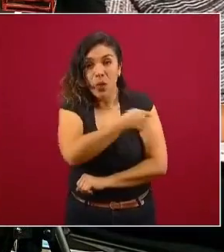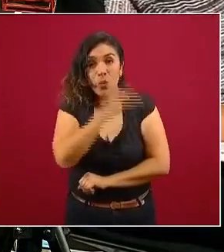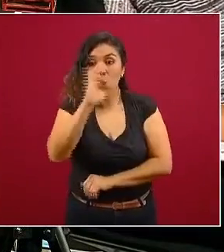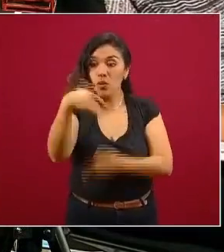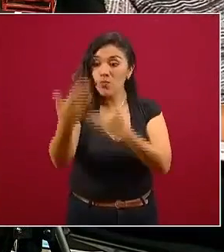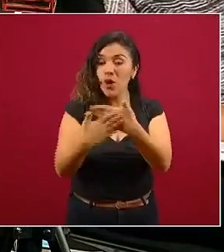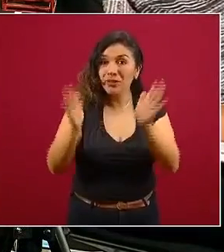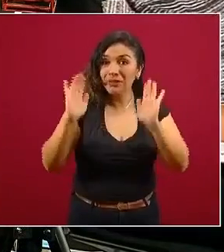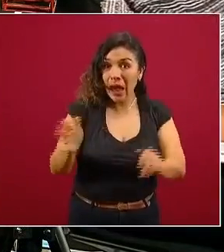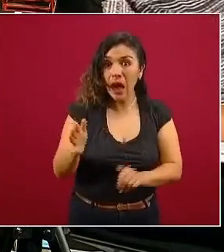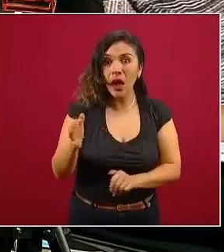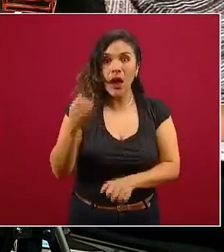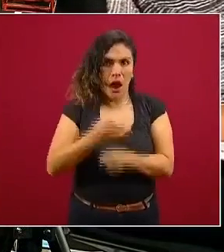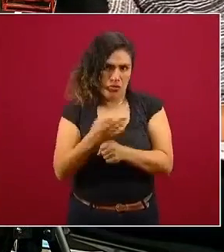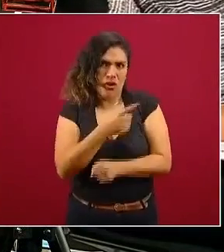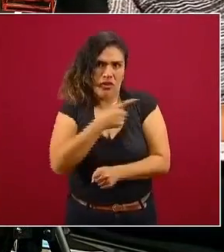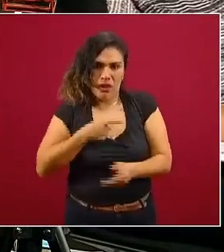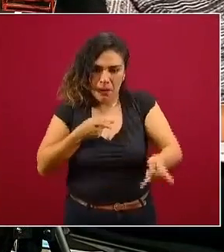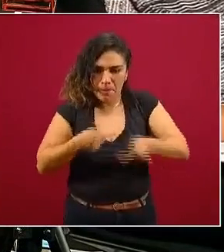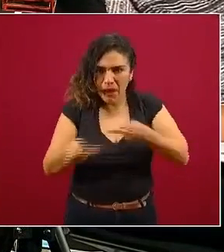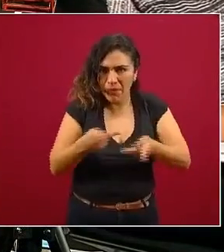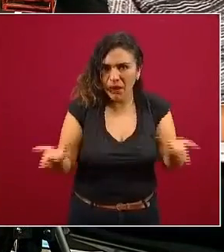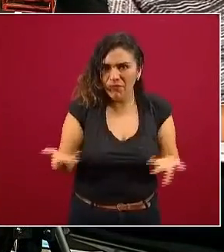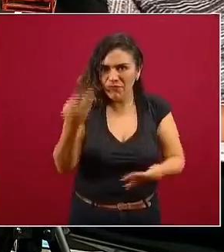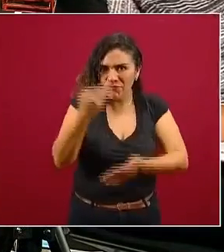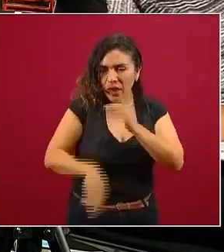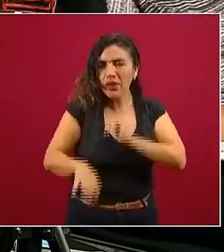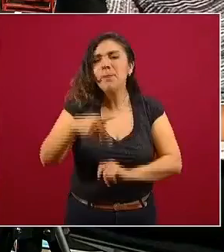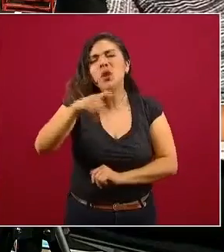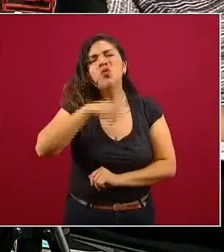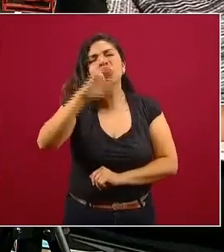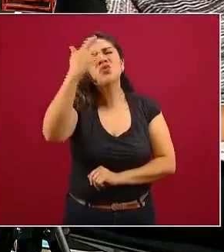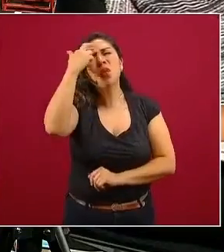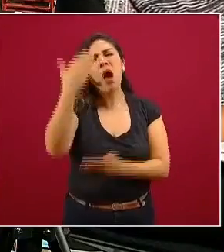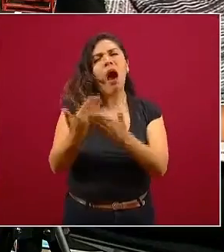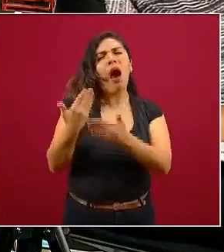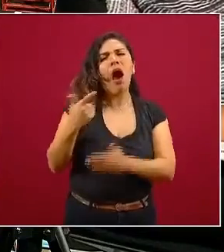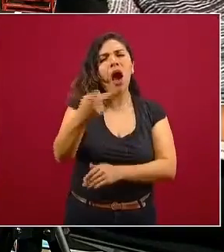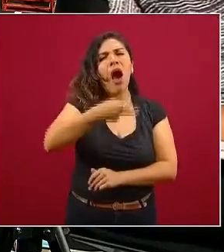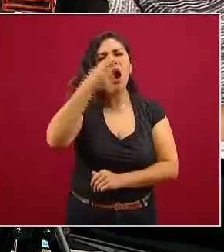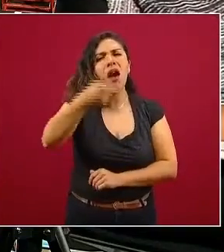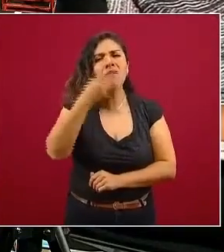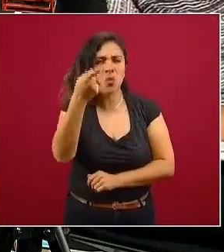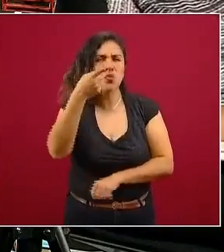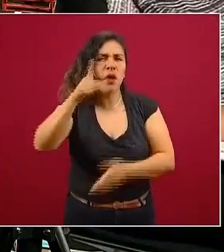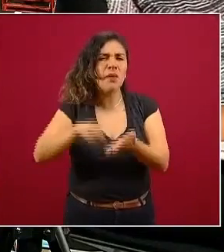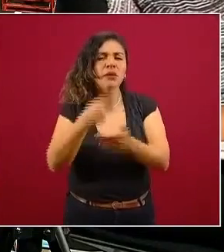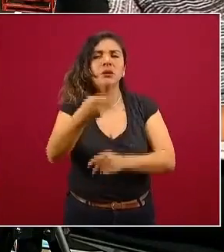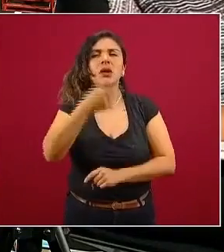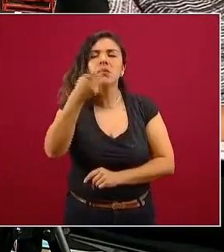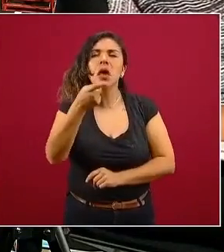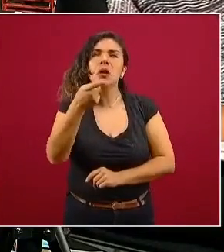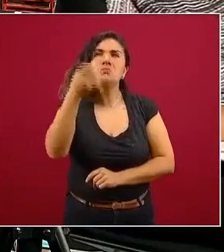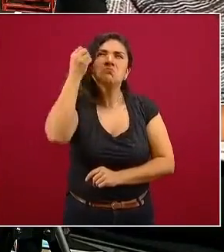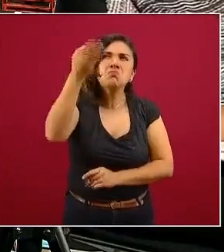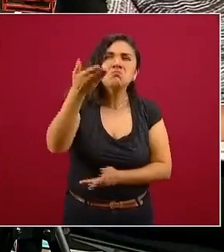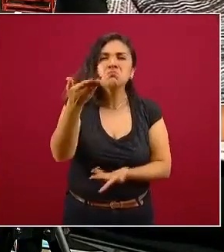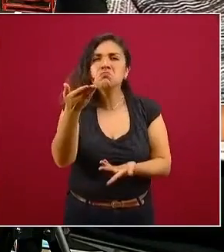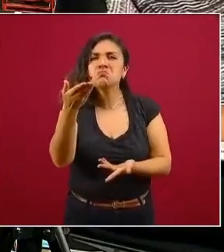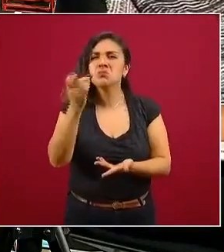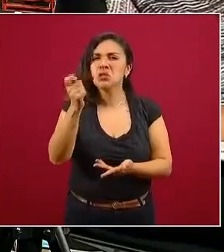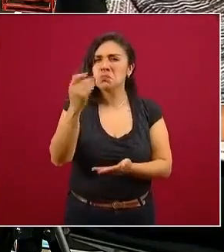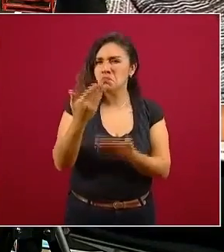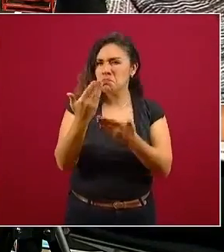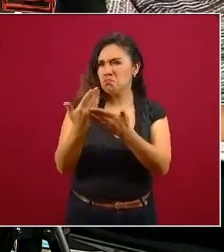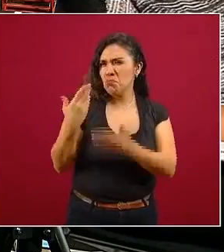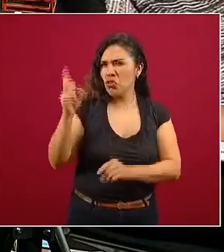tenga, y ya se debería de estar trabajando en ello. Pero yo recuerdo que usted en alguna ocasión, si mal no recuerdo, creo que fue